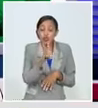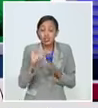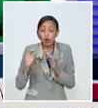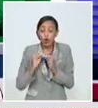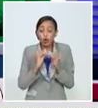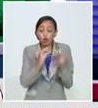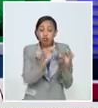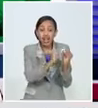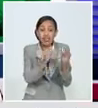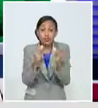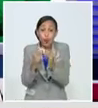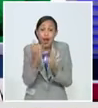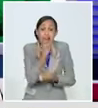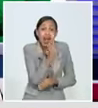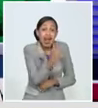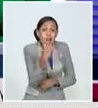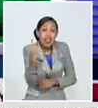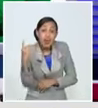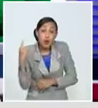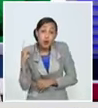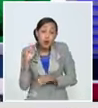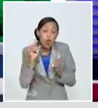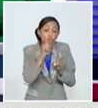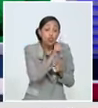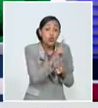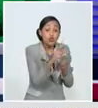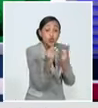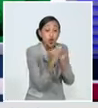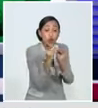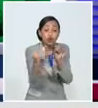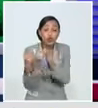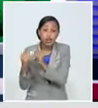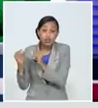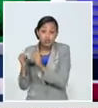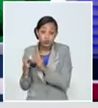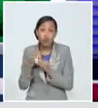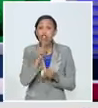por cada uno de ellos, una cifra elevada.